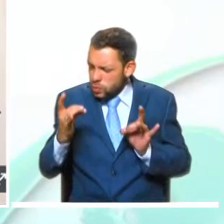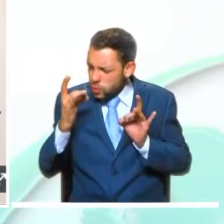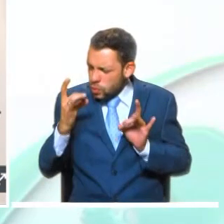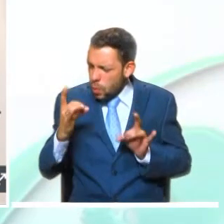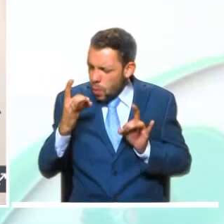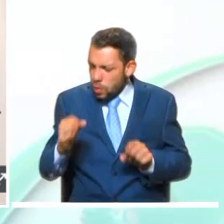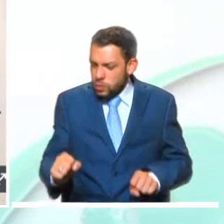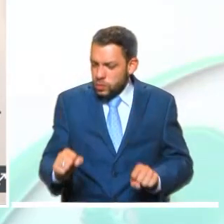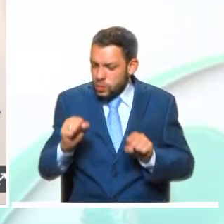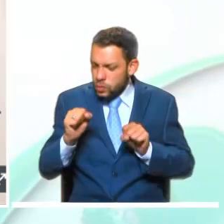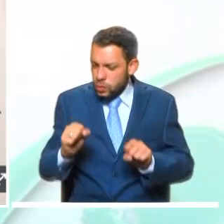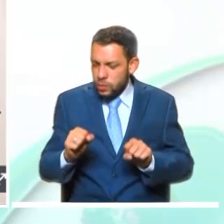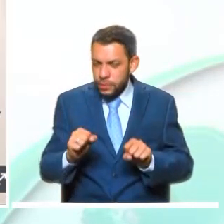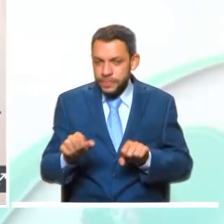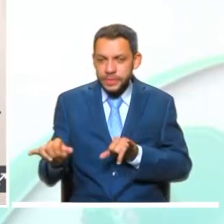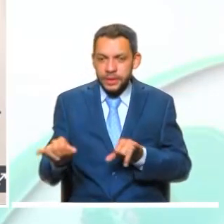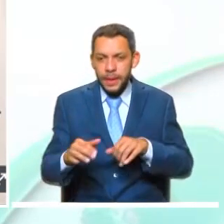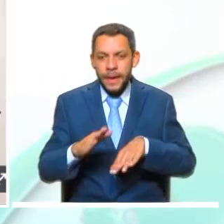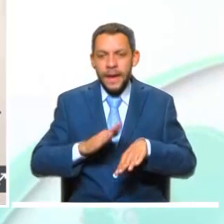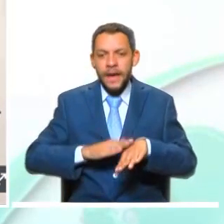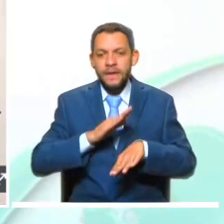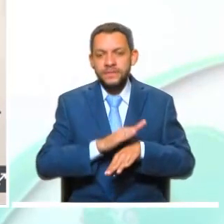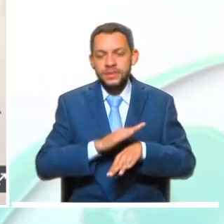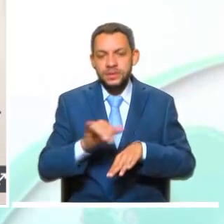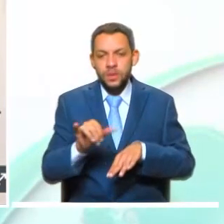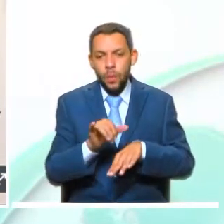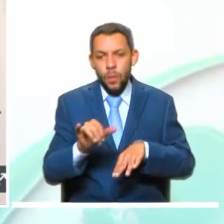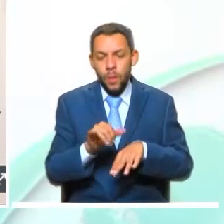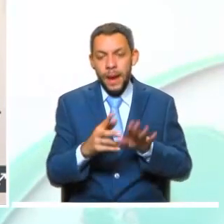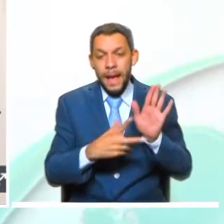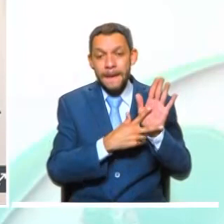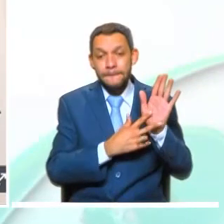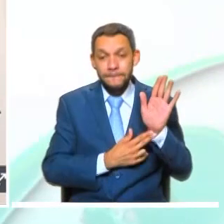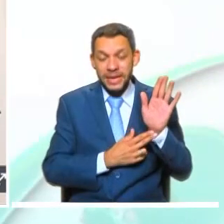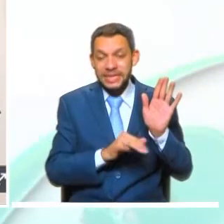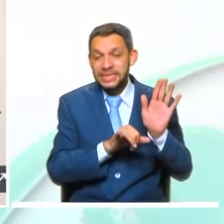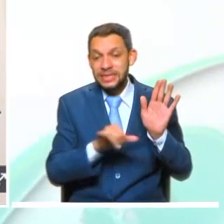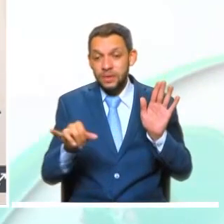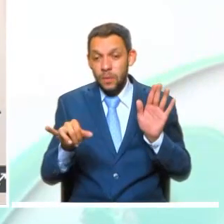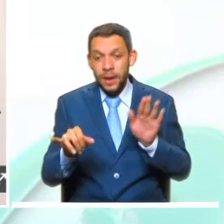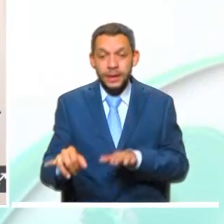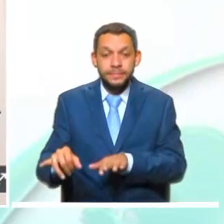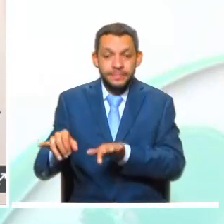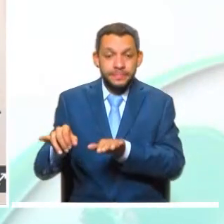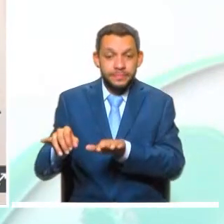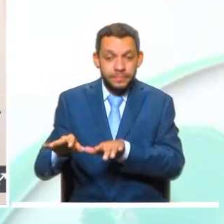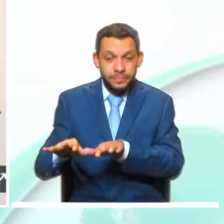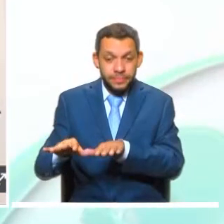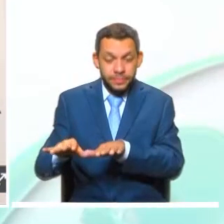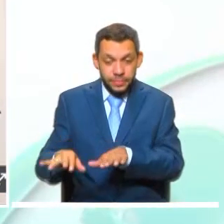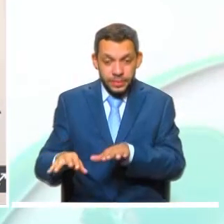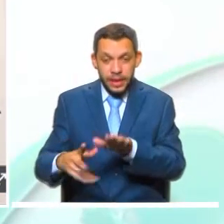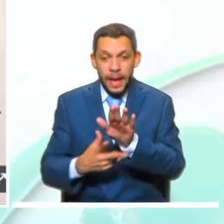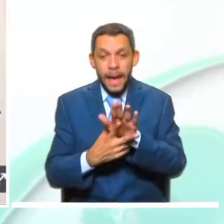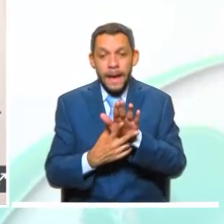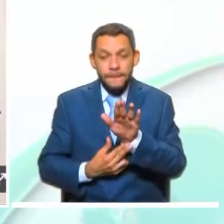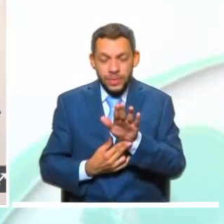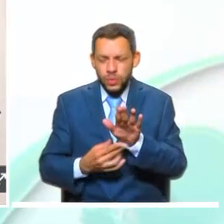da un síntoma parecido al túnel carpiano en el pie se llama túnel mediano